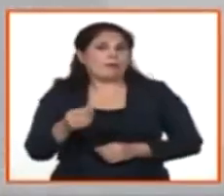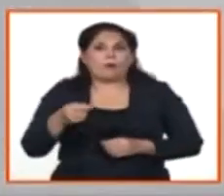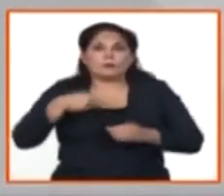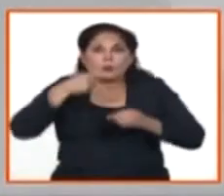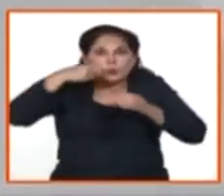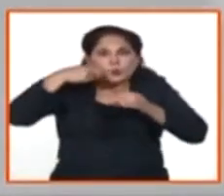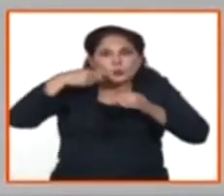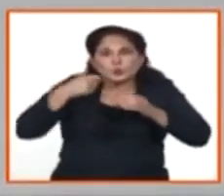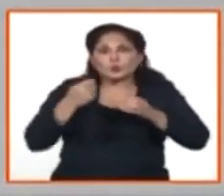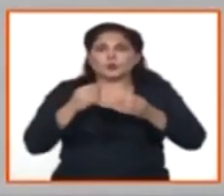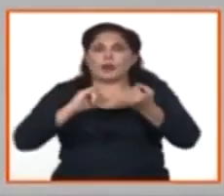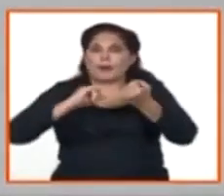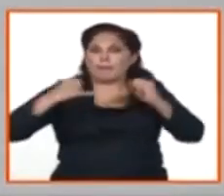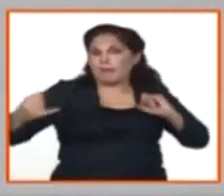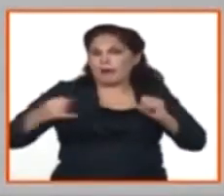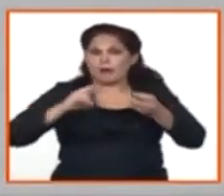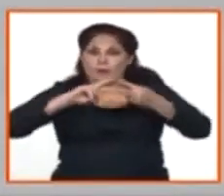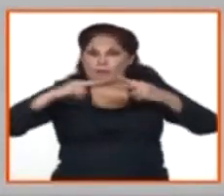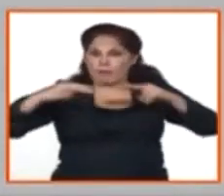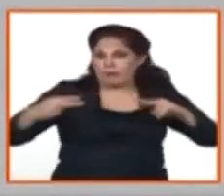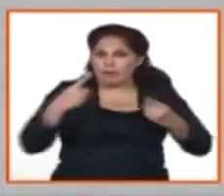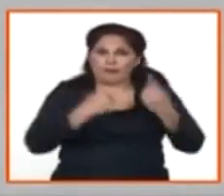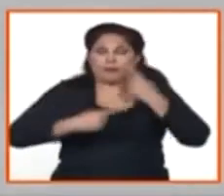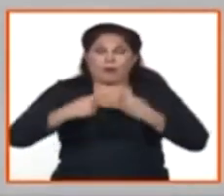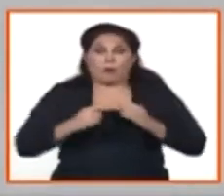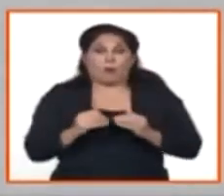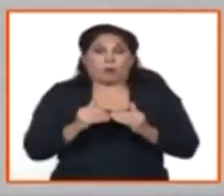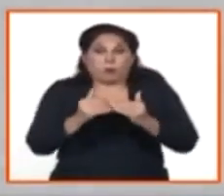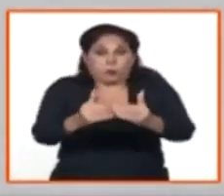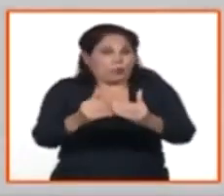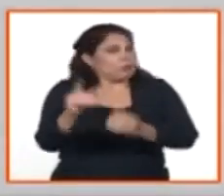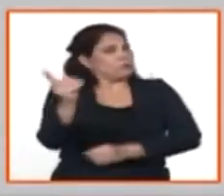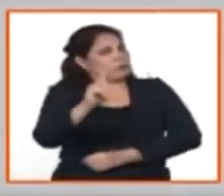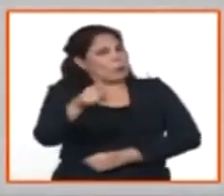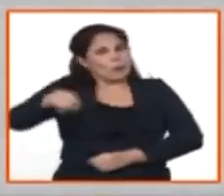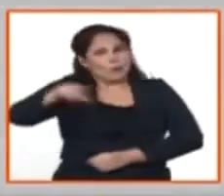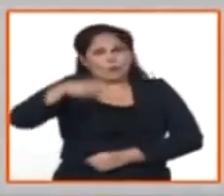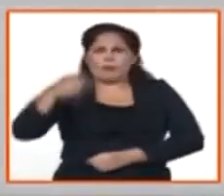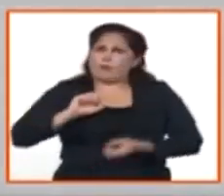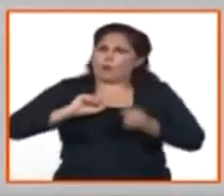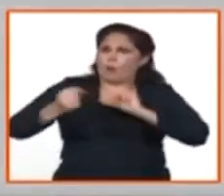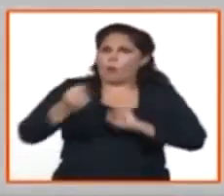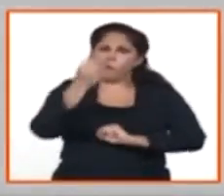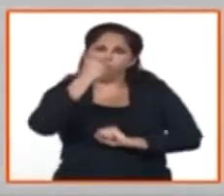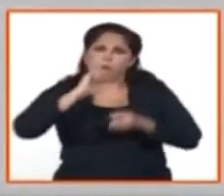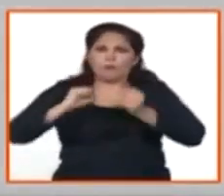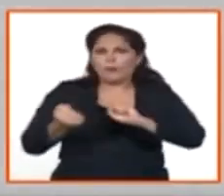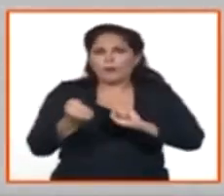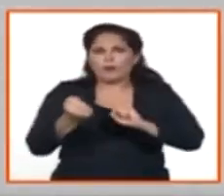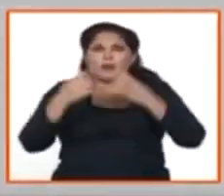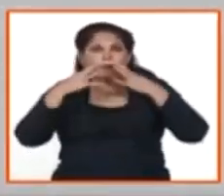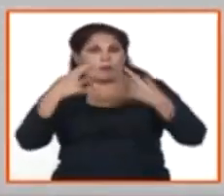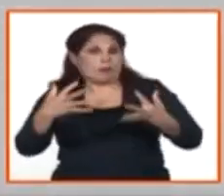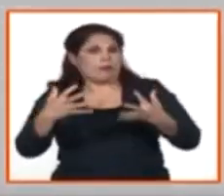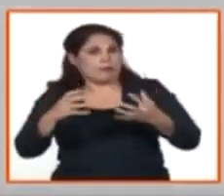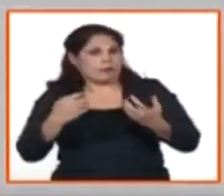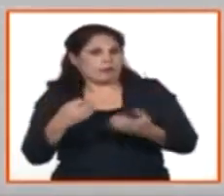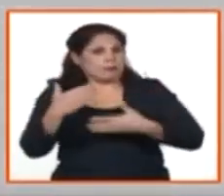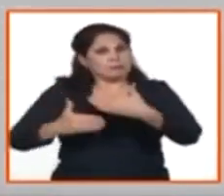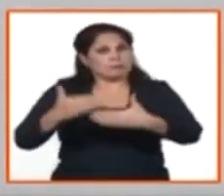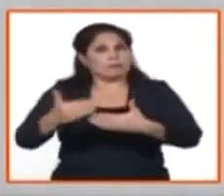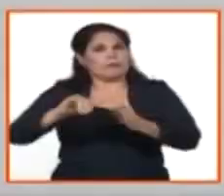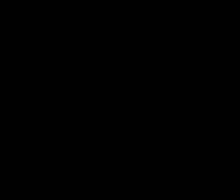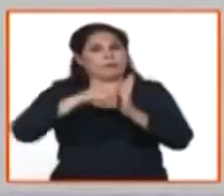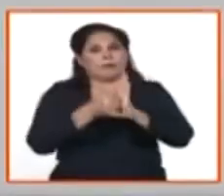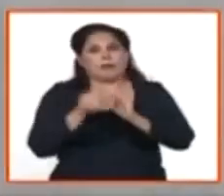alimentación deficiente o nociva. Estos son los principales temas que refieren la importancia que tiene este proyecto de ley.